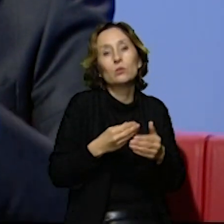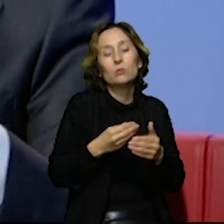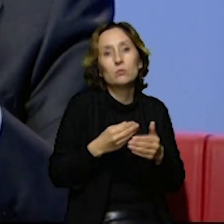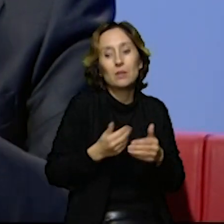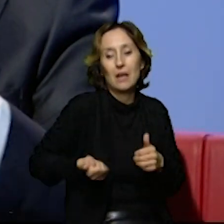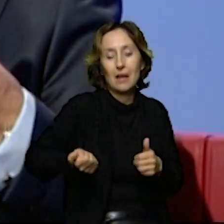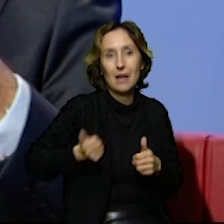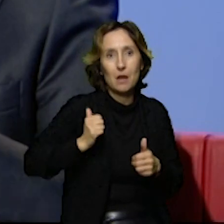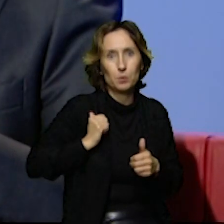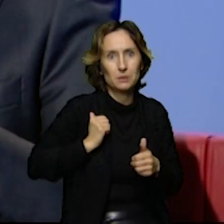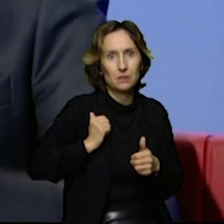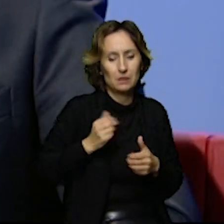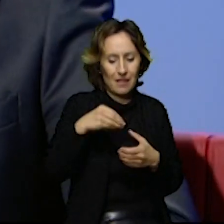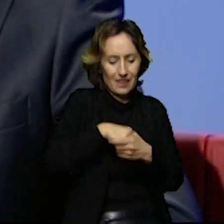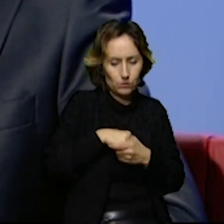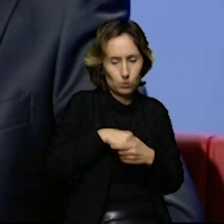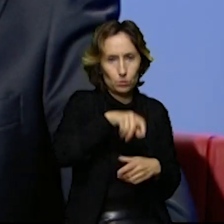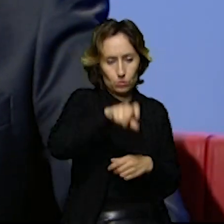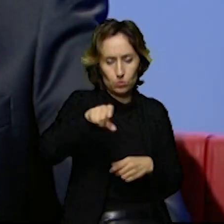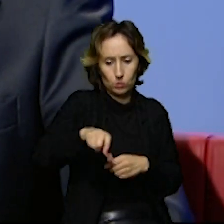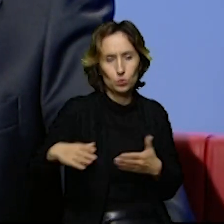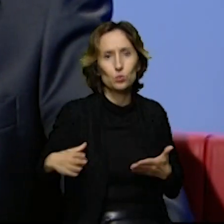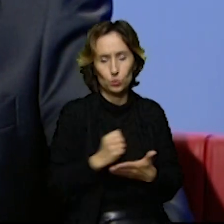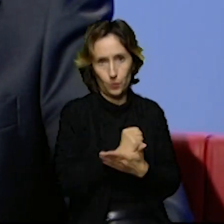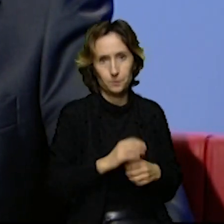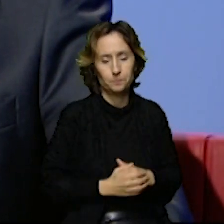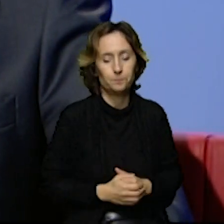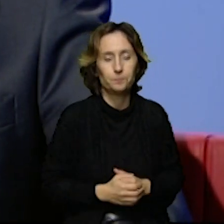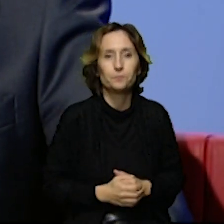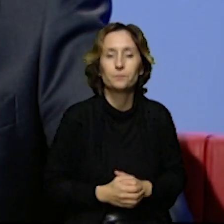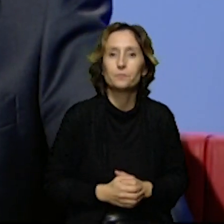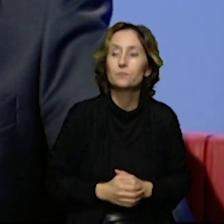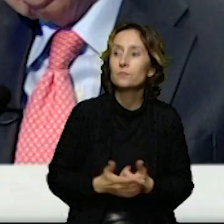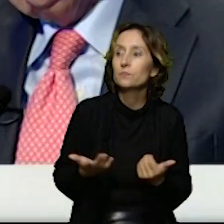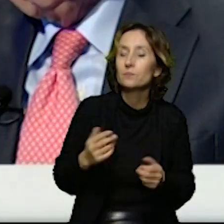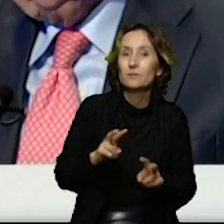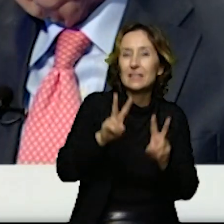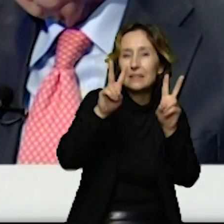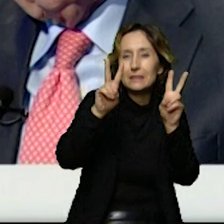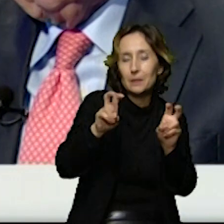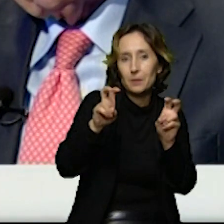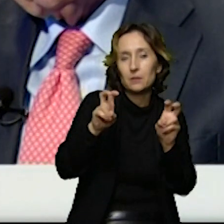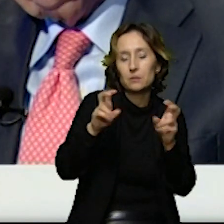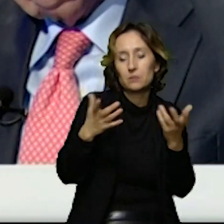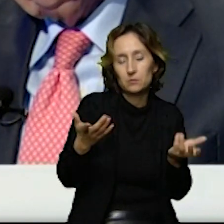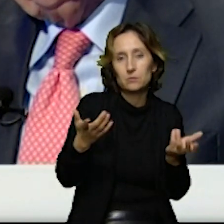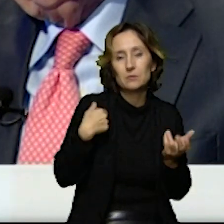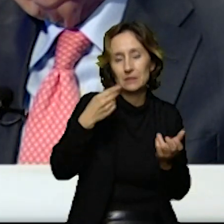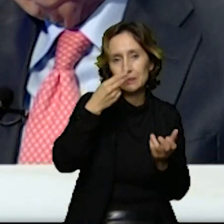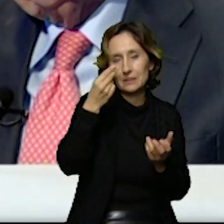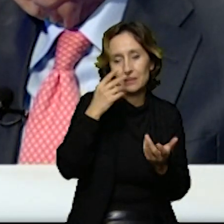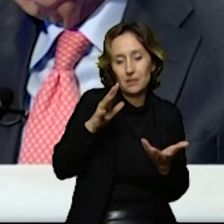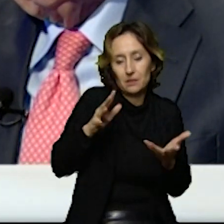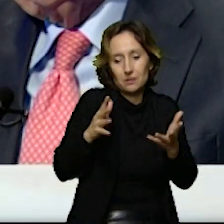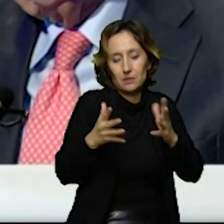de todo el activo que cada empresa tiene. Hay otro asunto que me interesa hablar con usted, como es la transición energética.